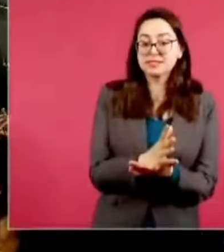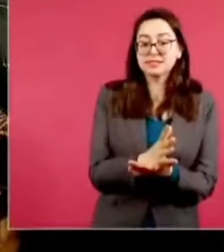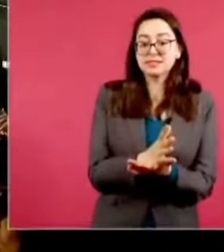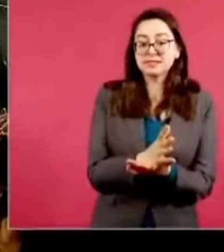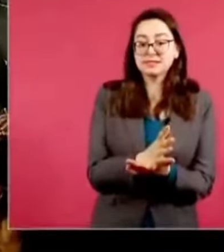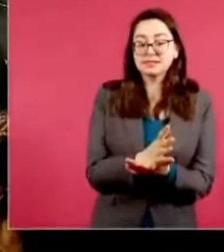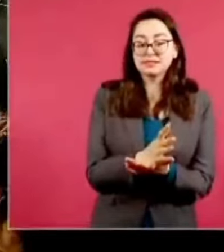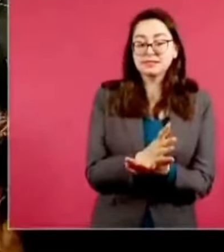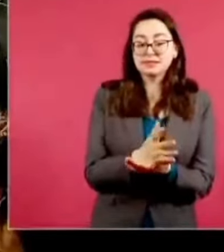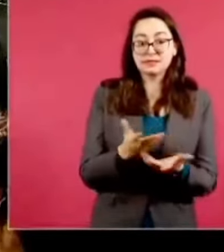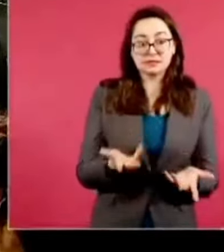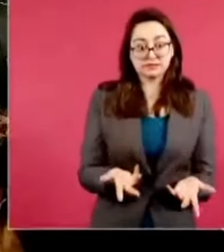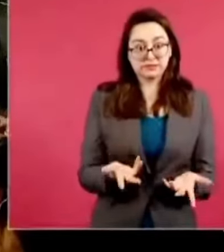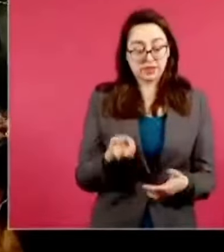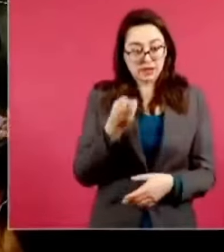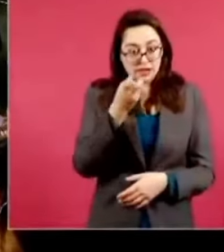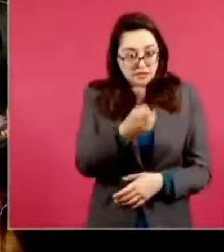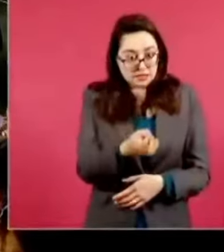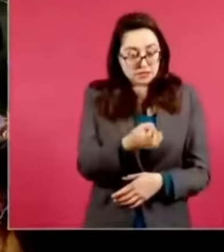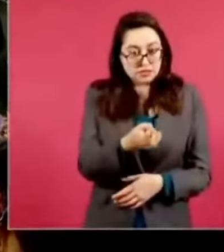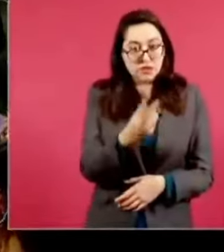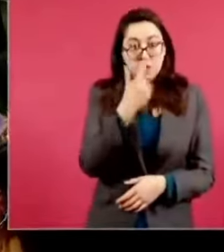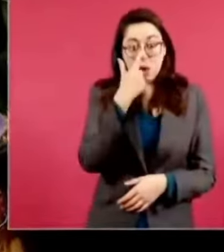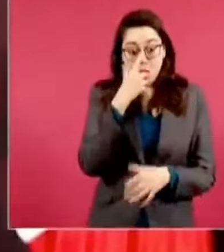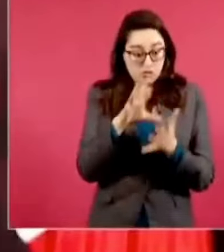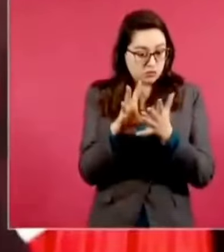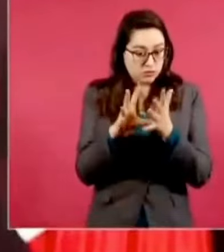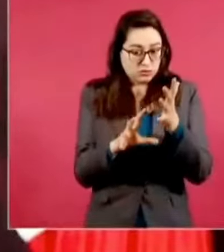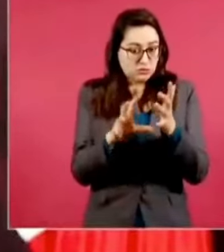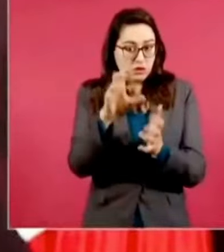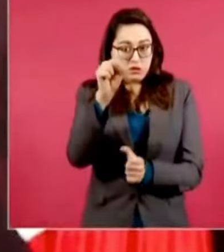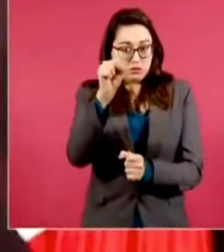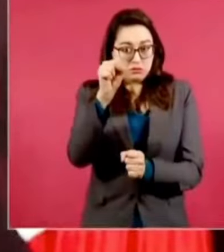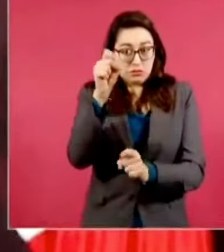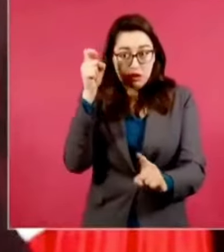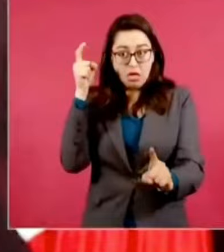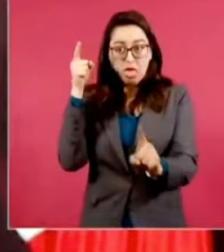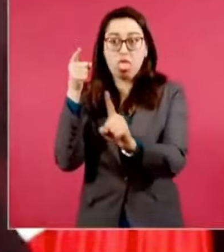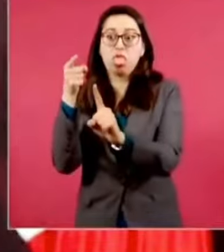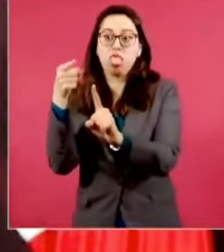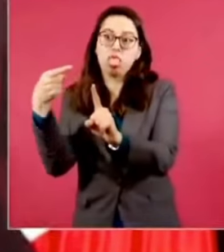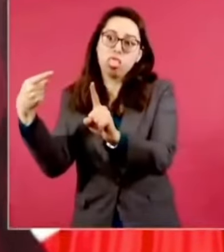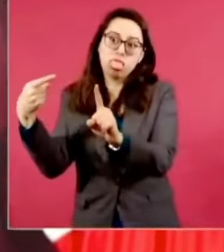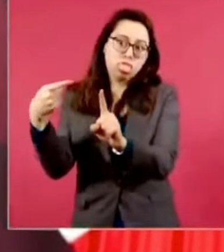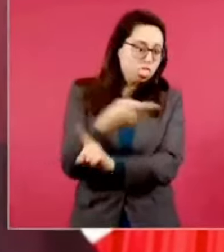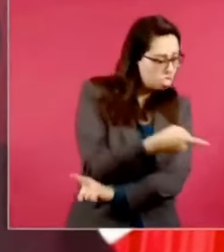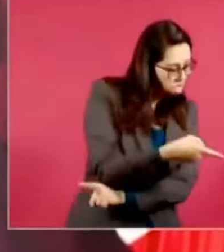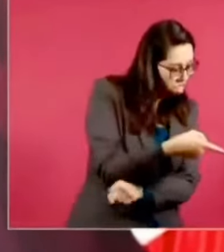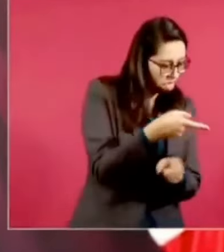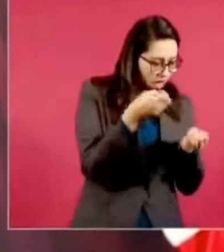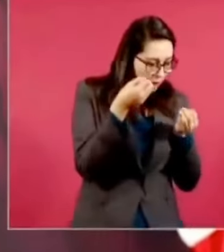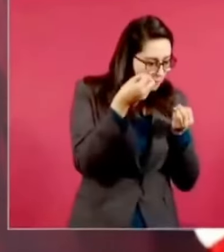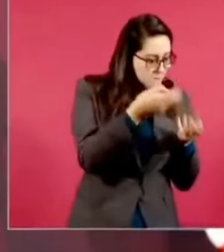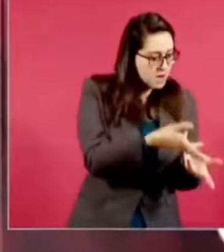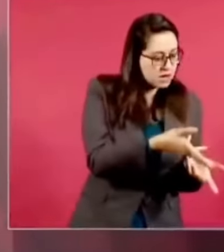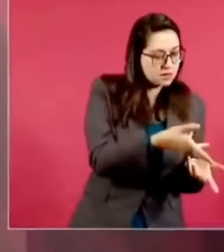Entonces, lo que estamos proponiendo de reformas ahora es regresarle el carácter